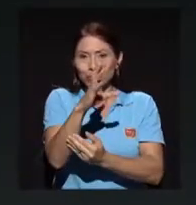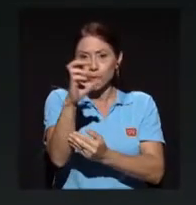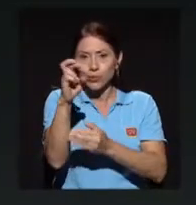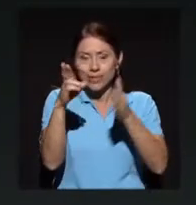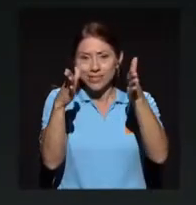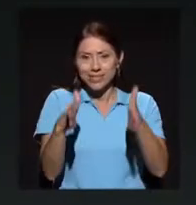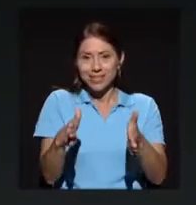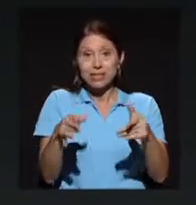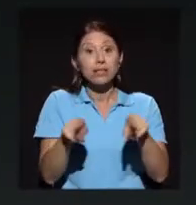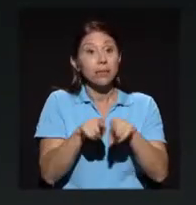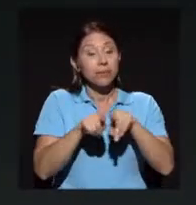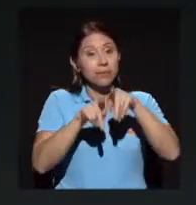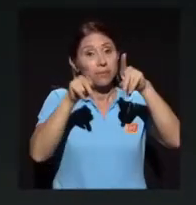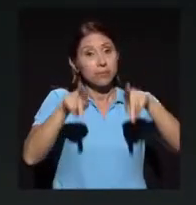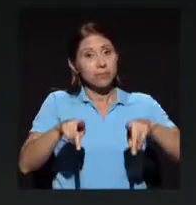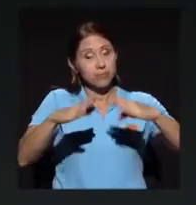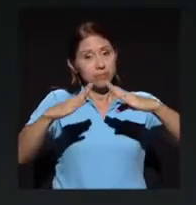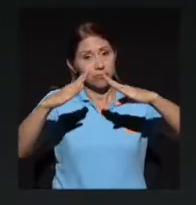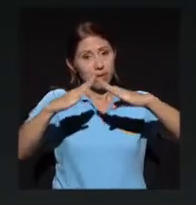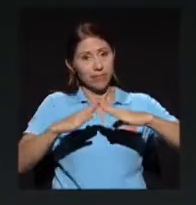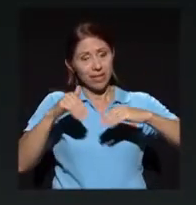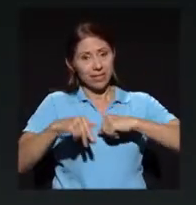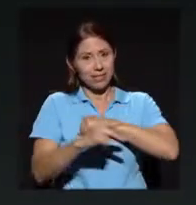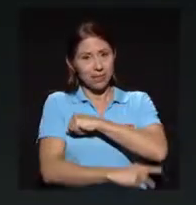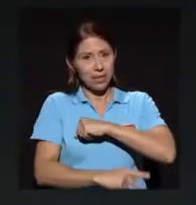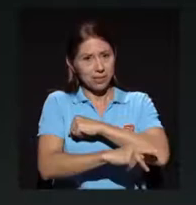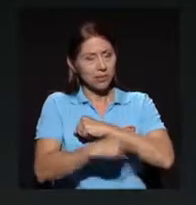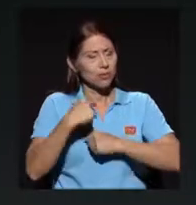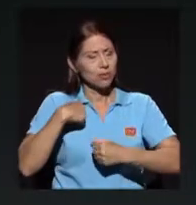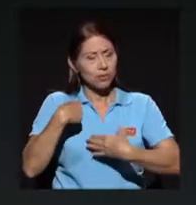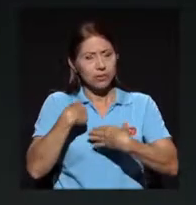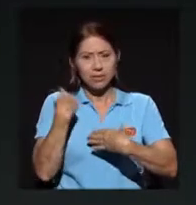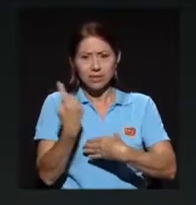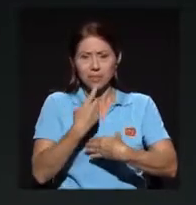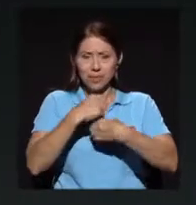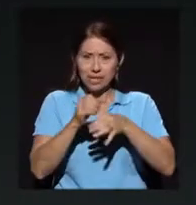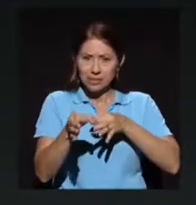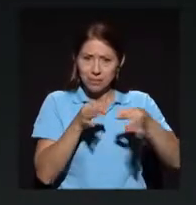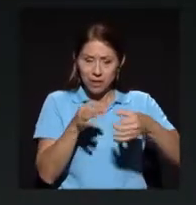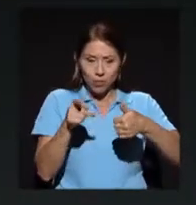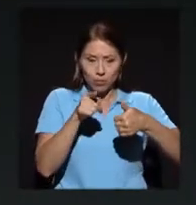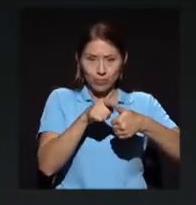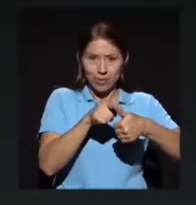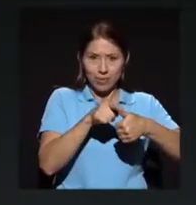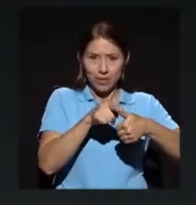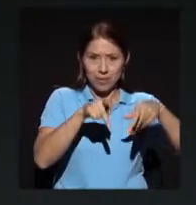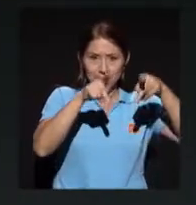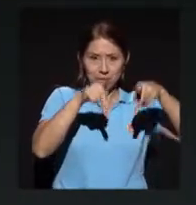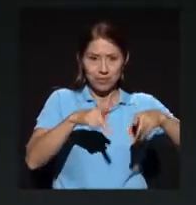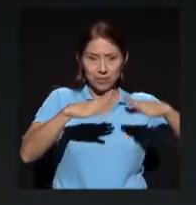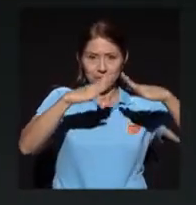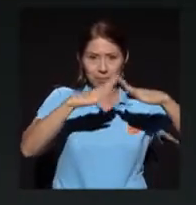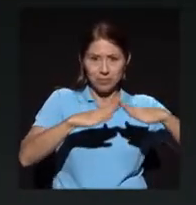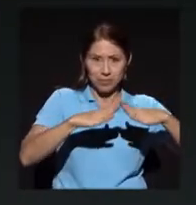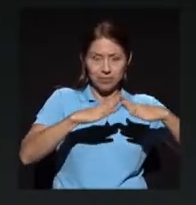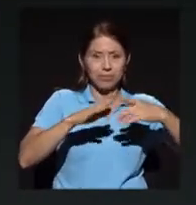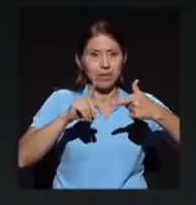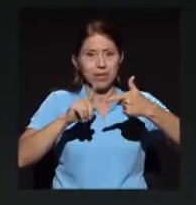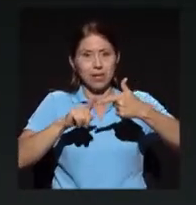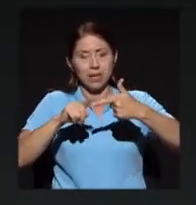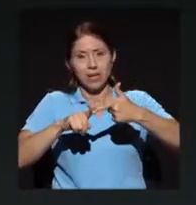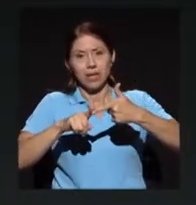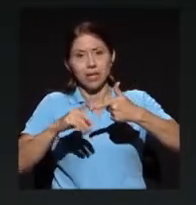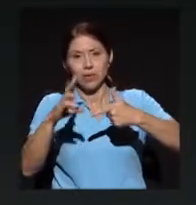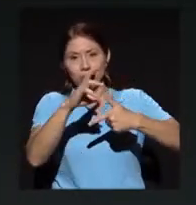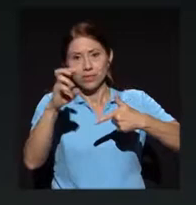incluso a los habitantes de este país yo hago esa distinción entre habitantes y ciudadanos pero si sigo hablando ya